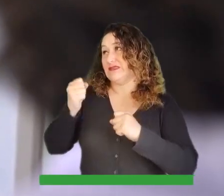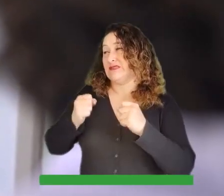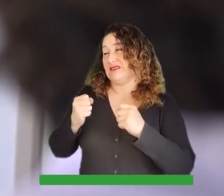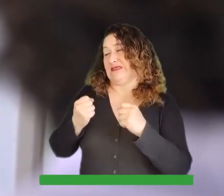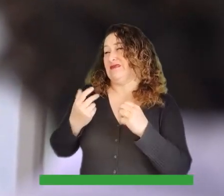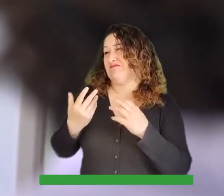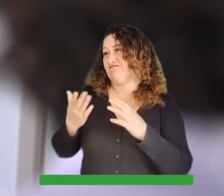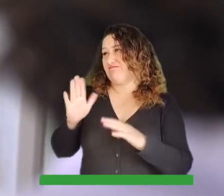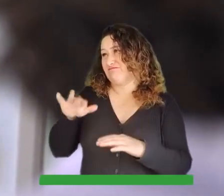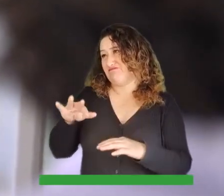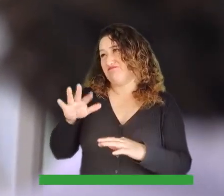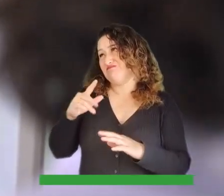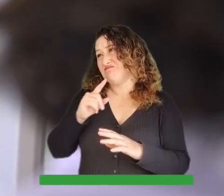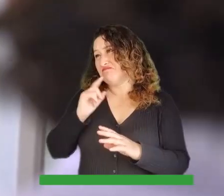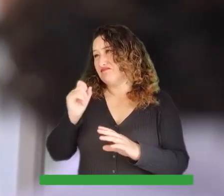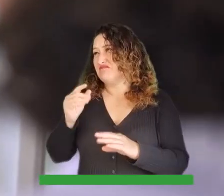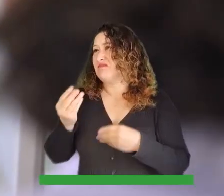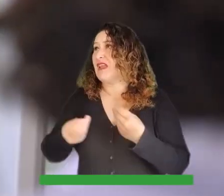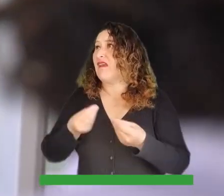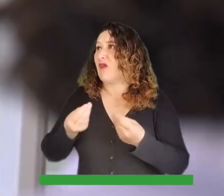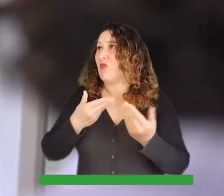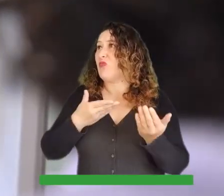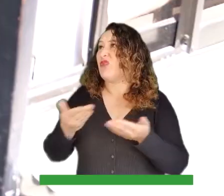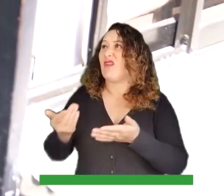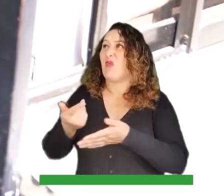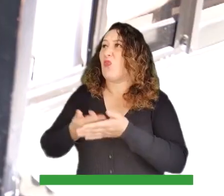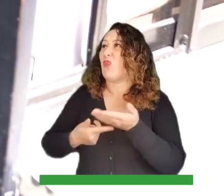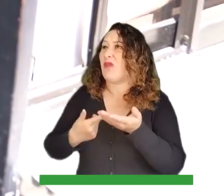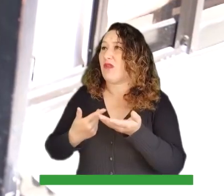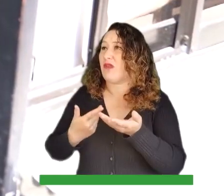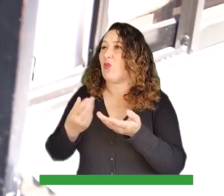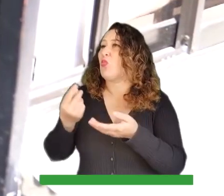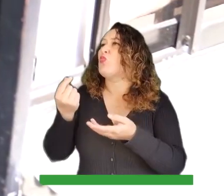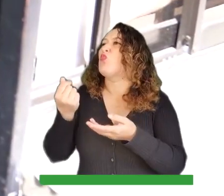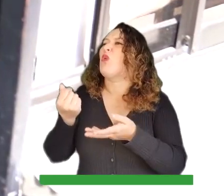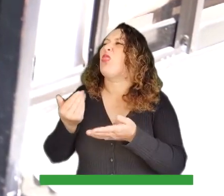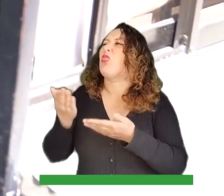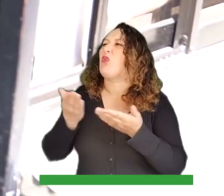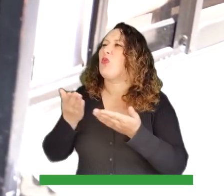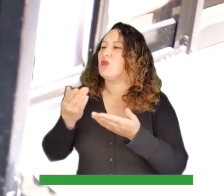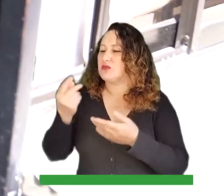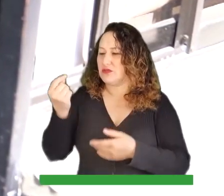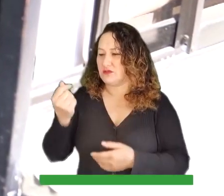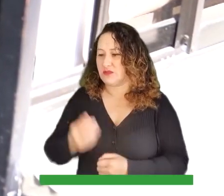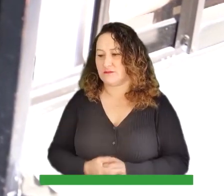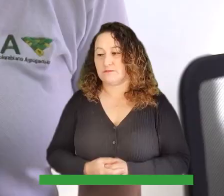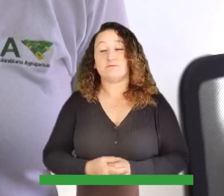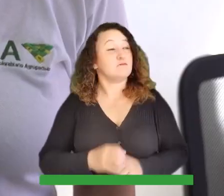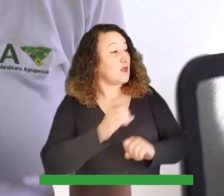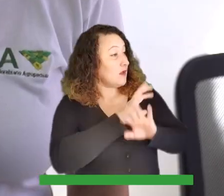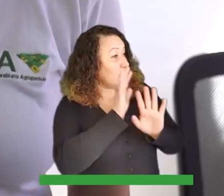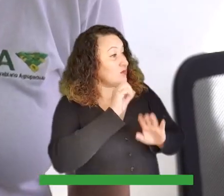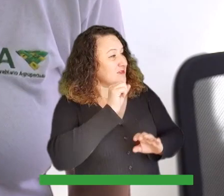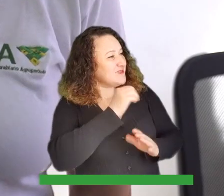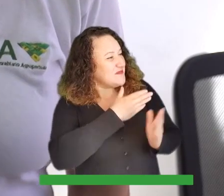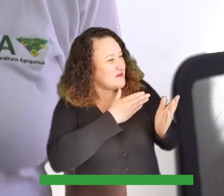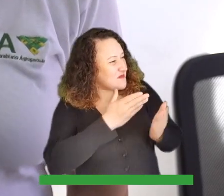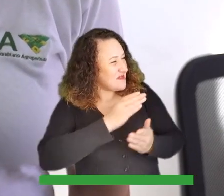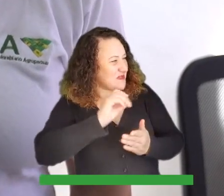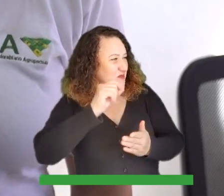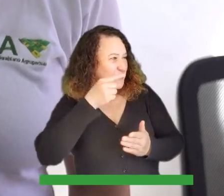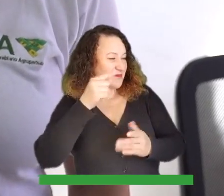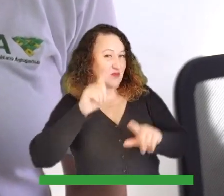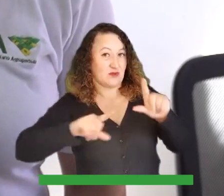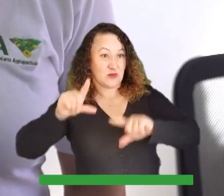quisiera saber qué debo hacer, claro qué debo traer y cuánto vale ese servicio, por favor. Claro que sí. Primero que todo, bienvenido